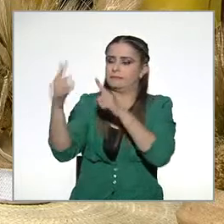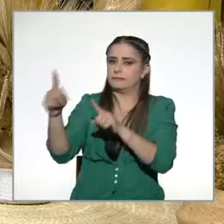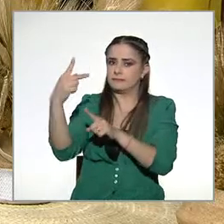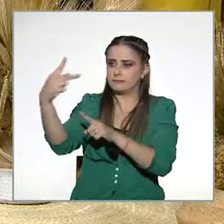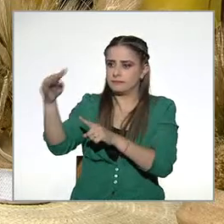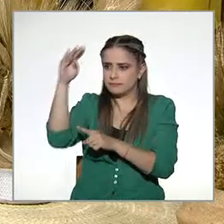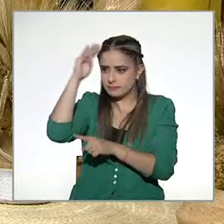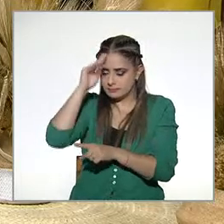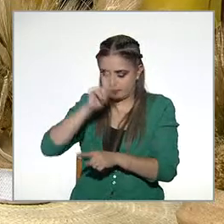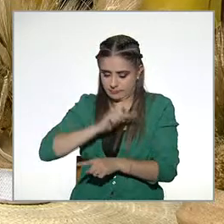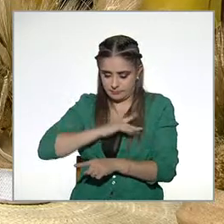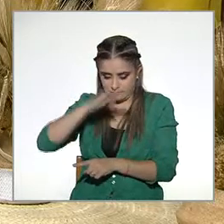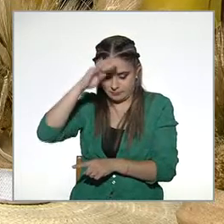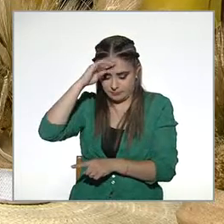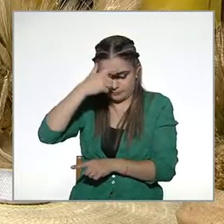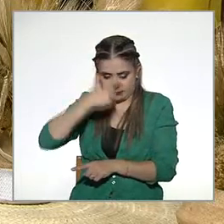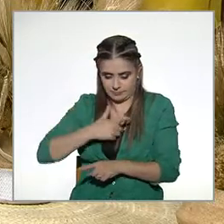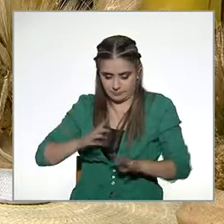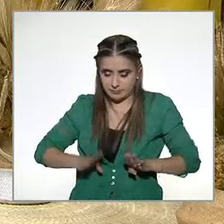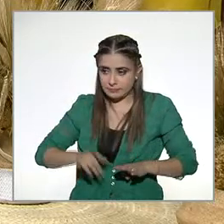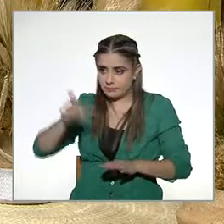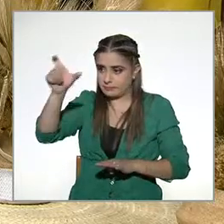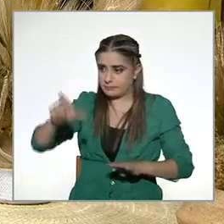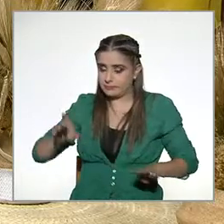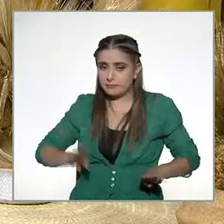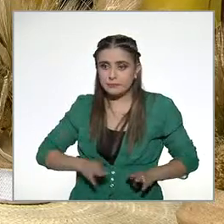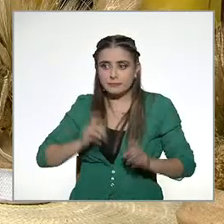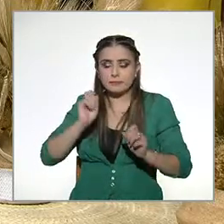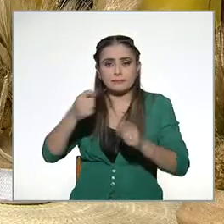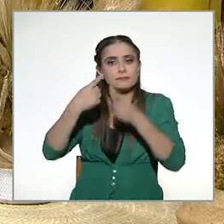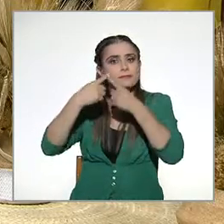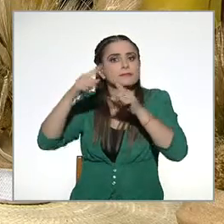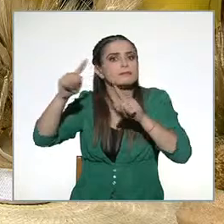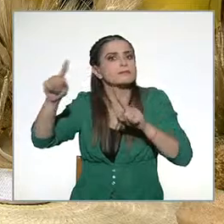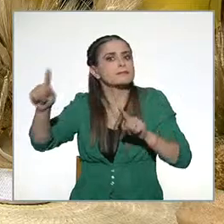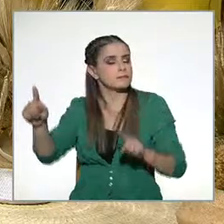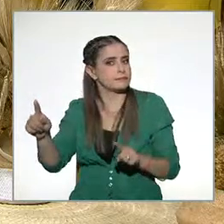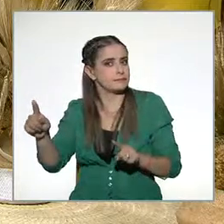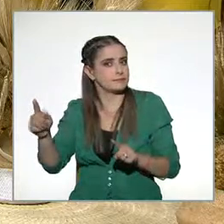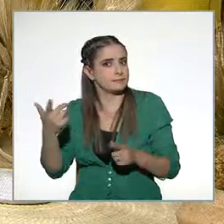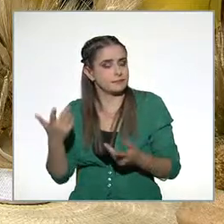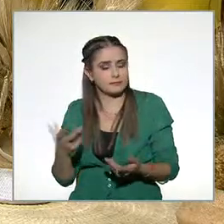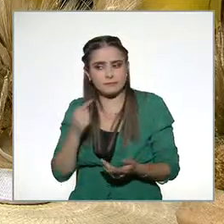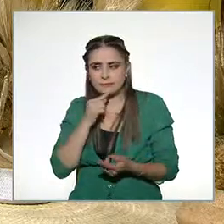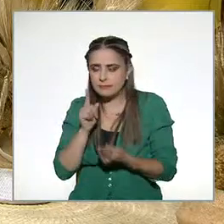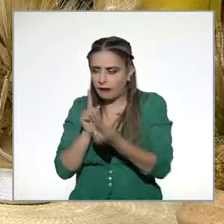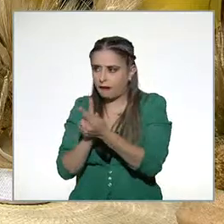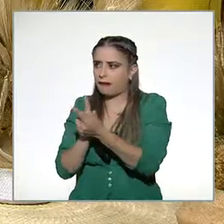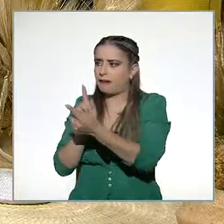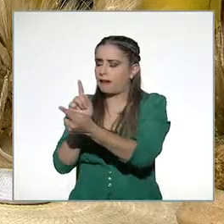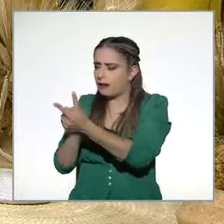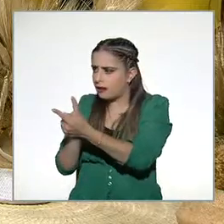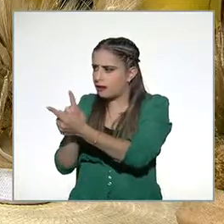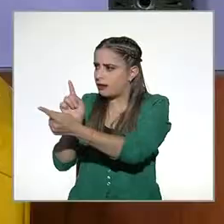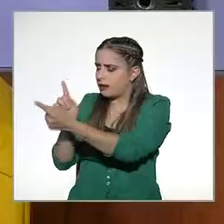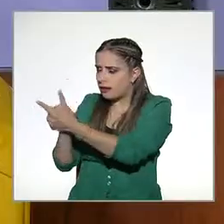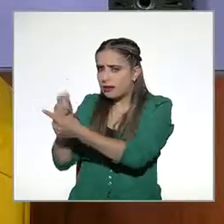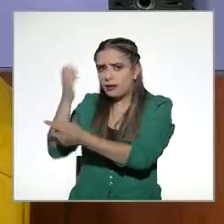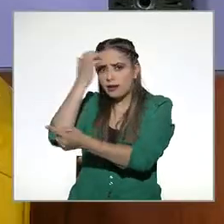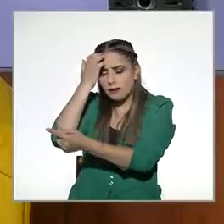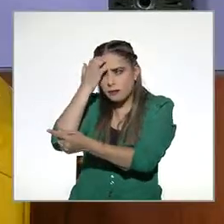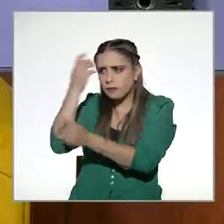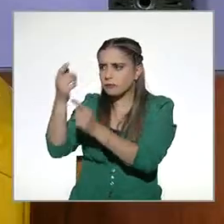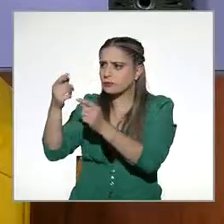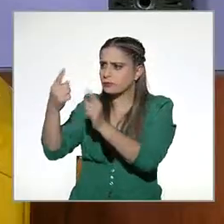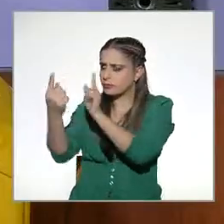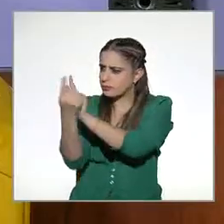que yo soy y no soy al mismo tiempo. O sea, me encuentro con la alteridad. Entrar al otro, al mundo del otro, con el otro, compartir